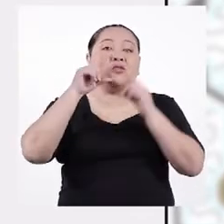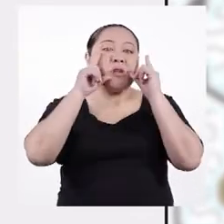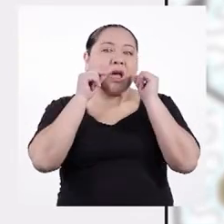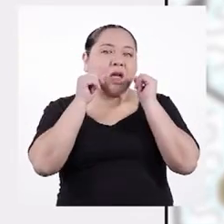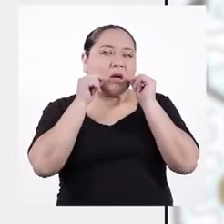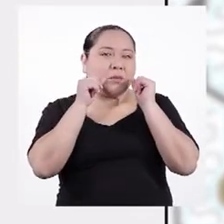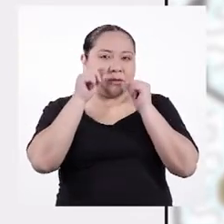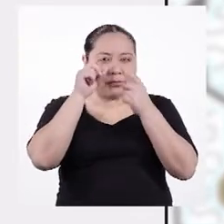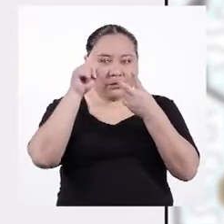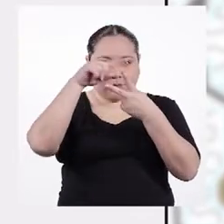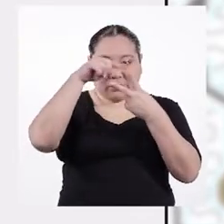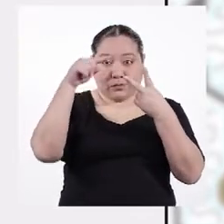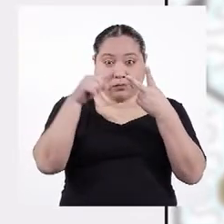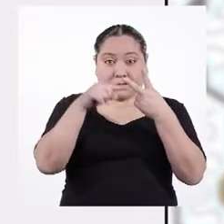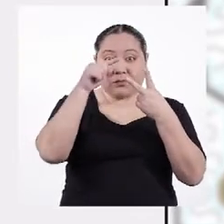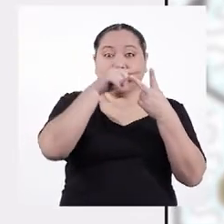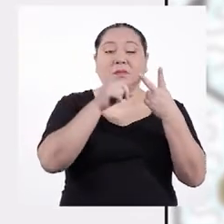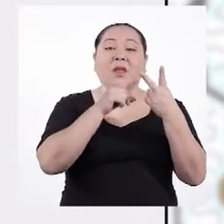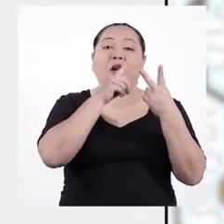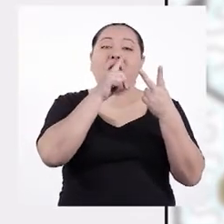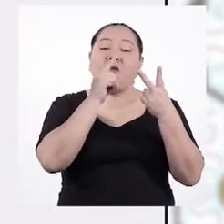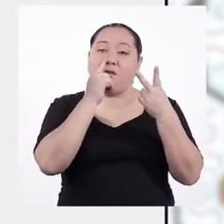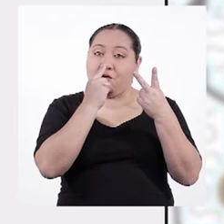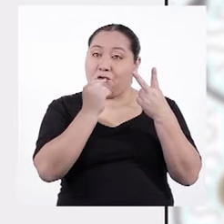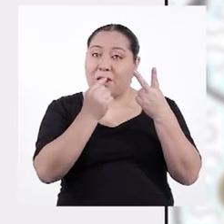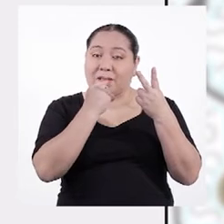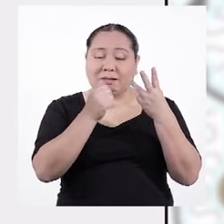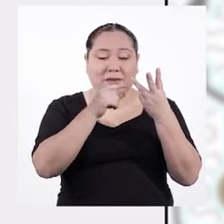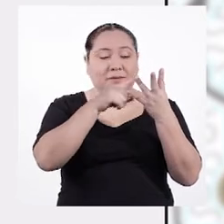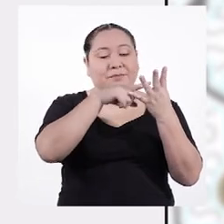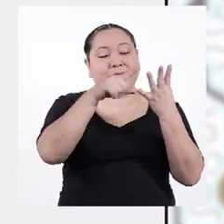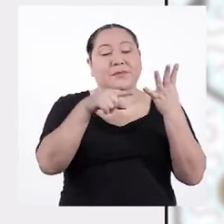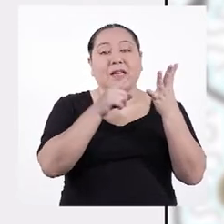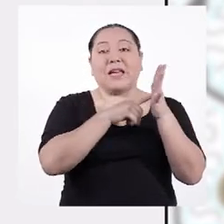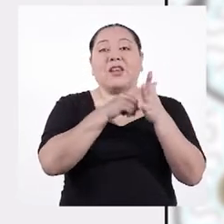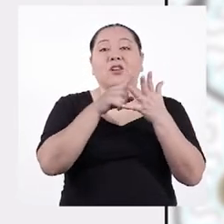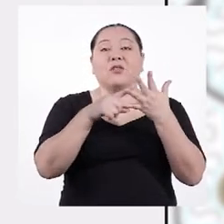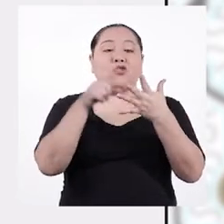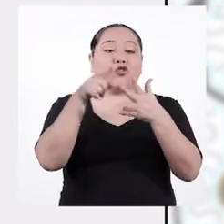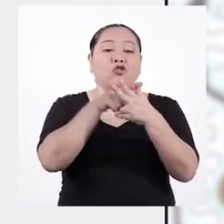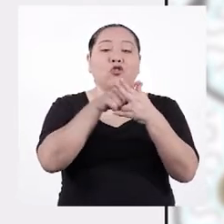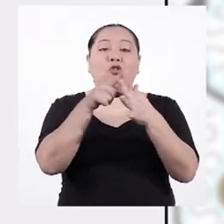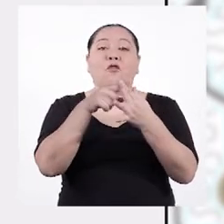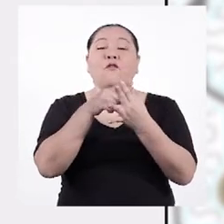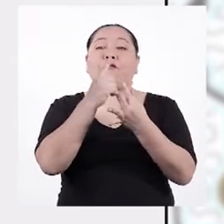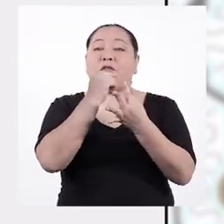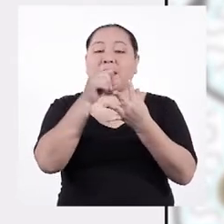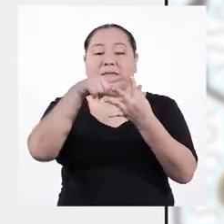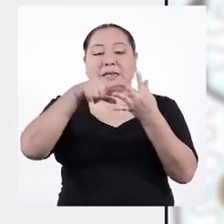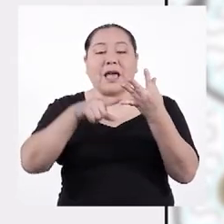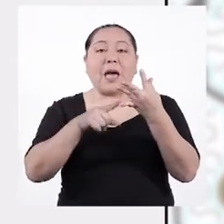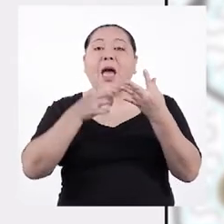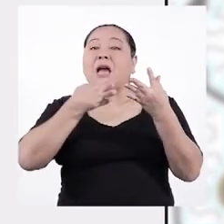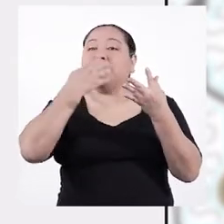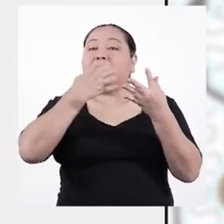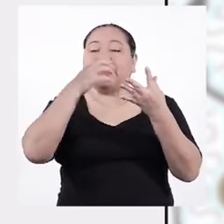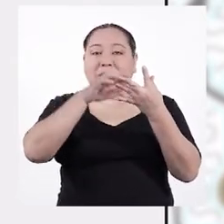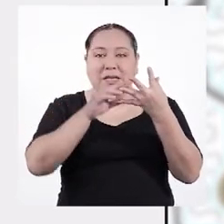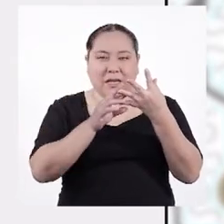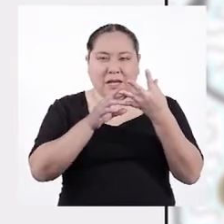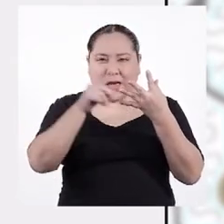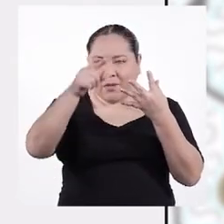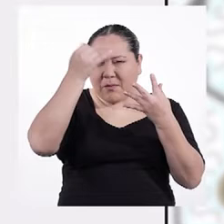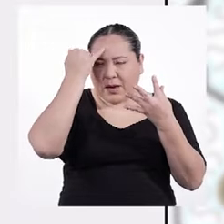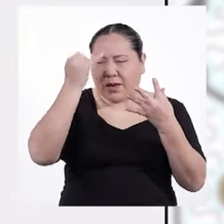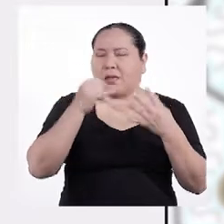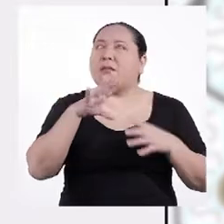ellos son de fresa y los 3 restantes son de manzana. Ahora, imagina que escoges uno sin